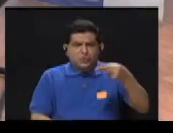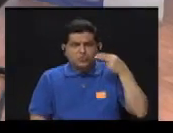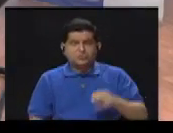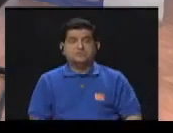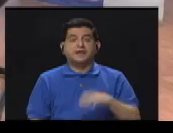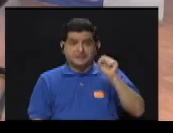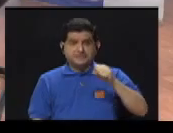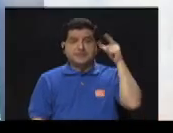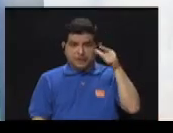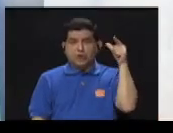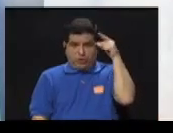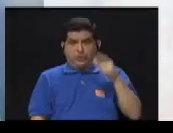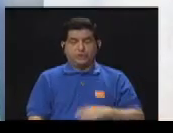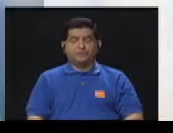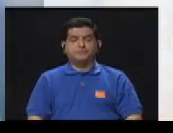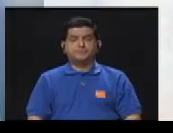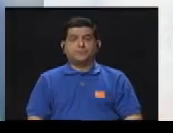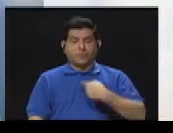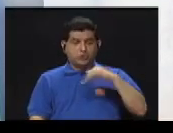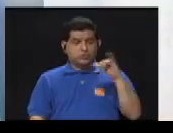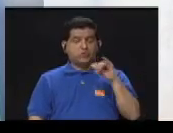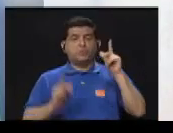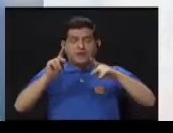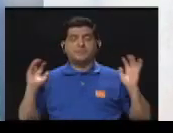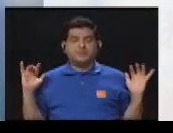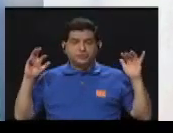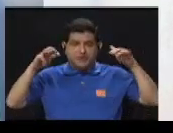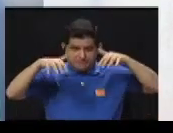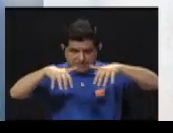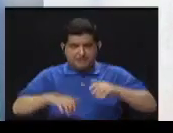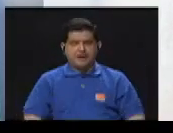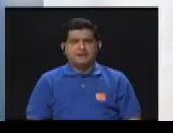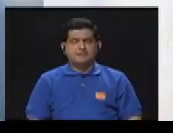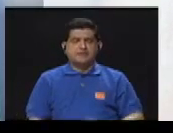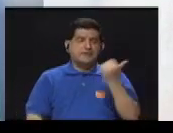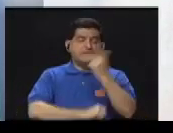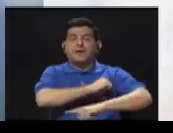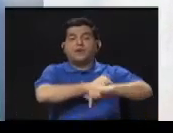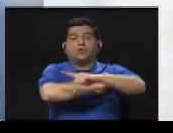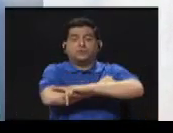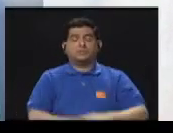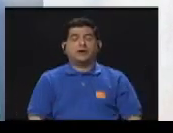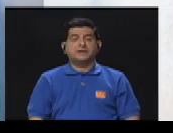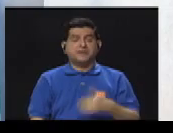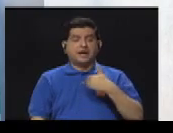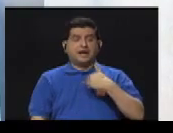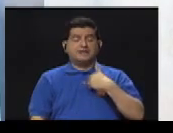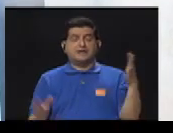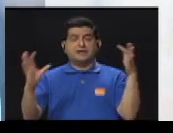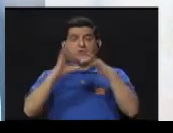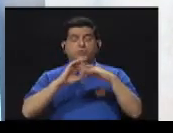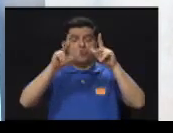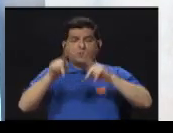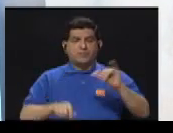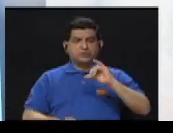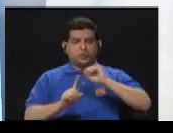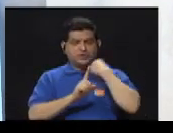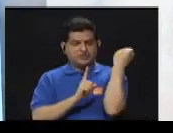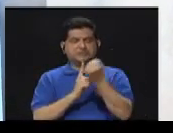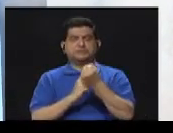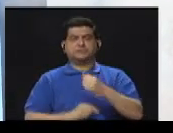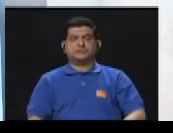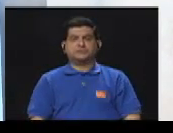historia de ellos. Sin duda. El hecho de ser también un migrante. Así es. De un país extranjero, digamos, te da un vínculo particular con alguien que está en la